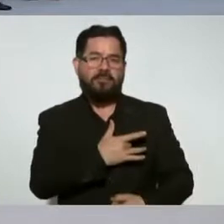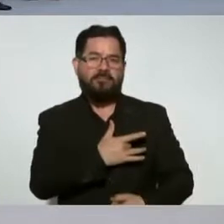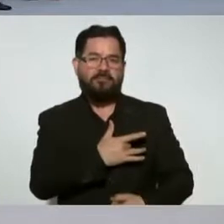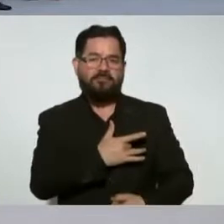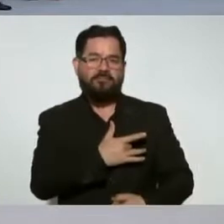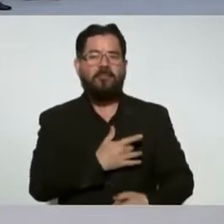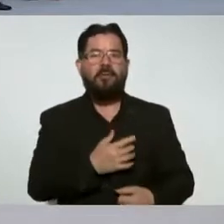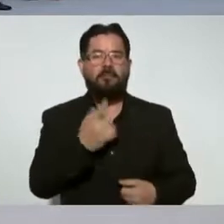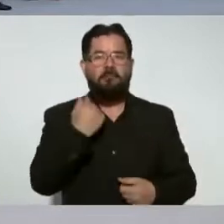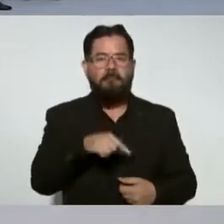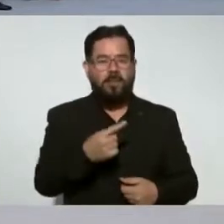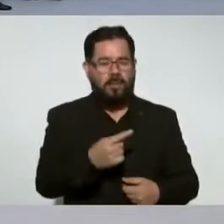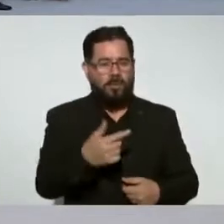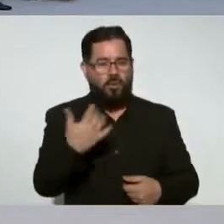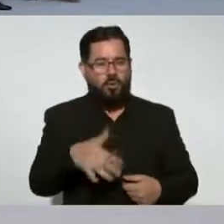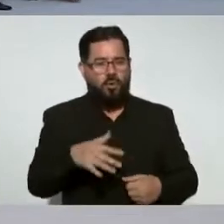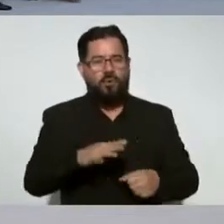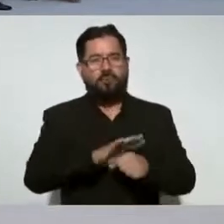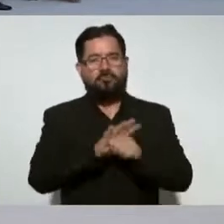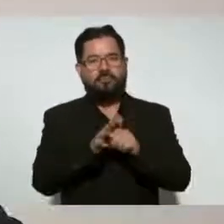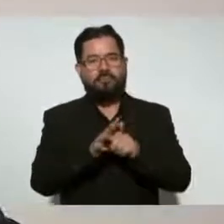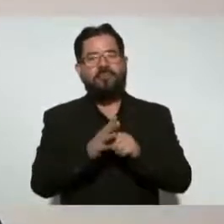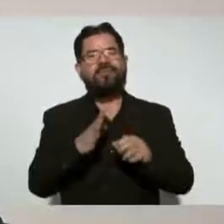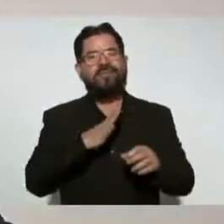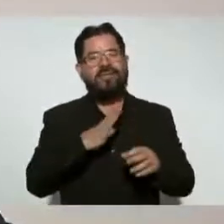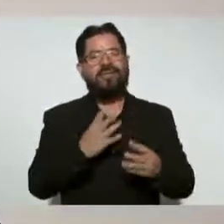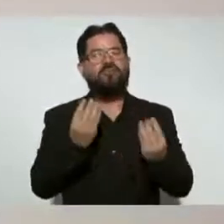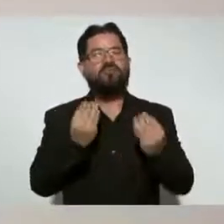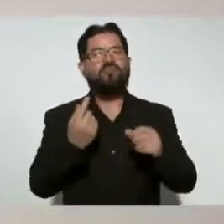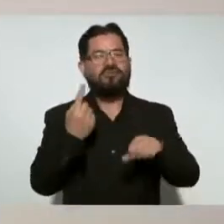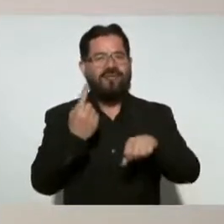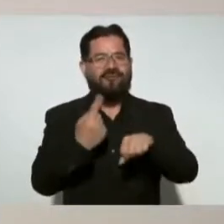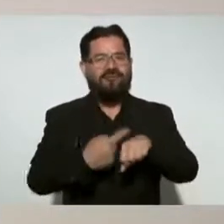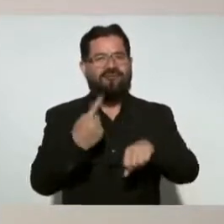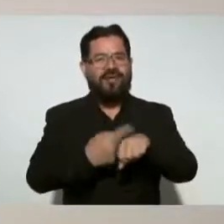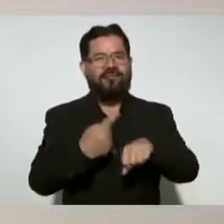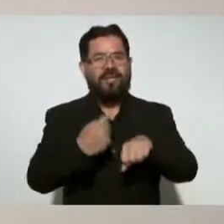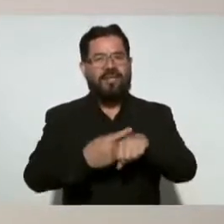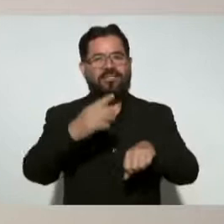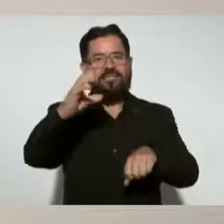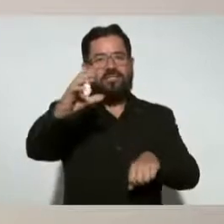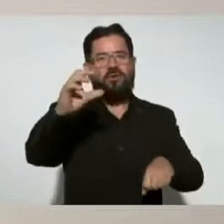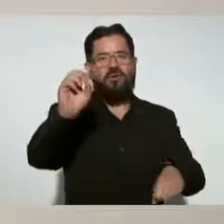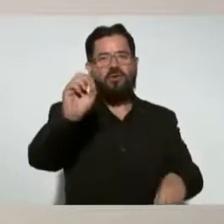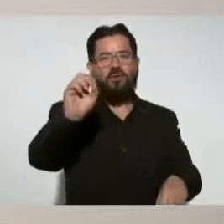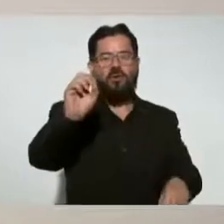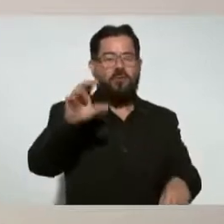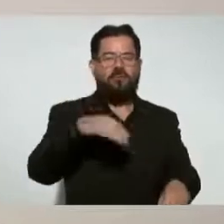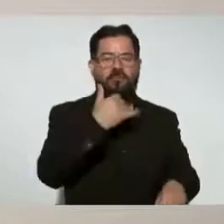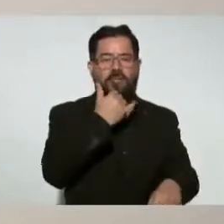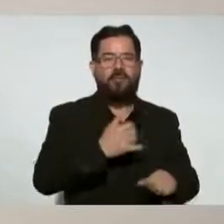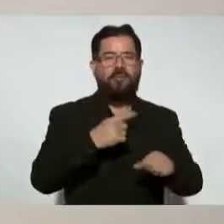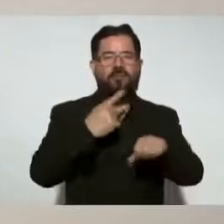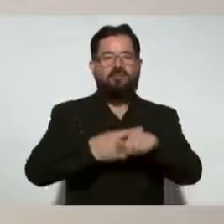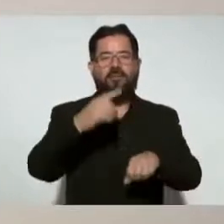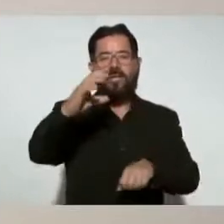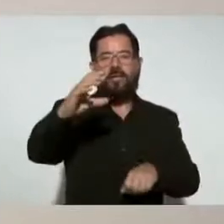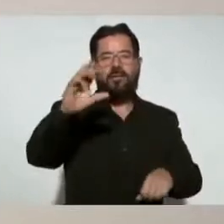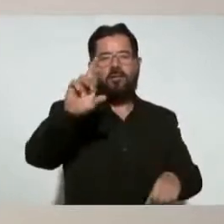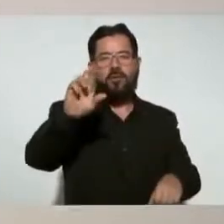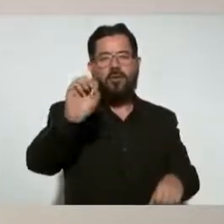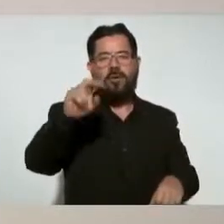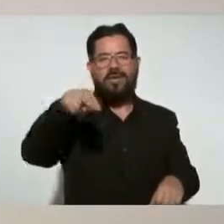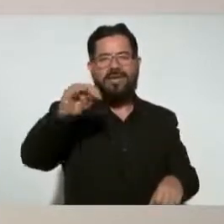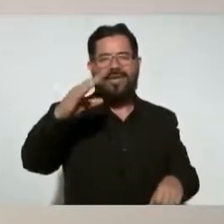enseñanza que las enfermedades crónicas que se asocian a la mortalidad y a los fallecimientos siempre tristes de